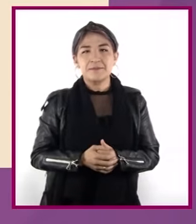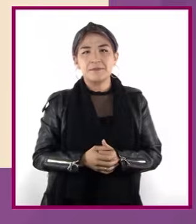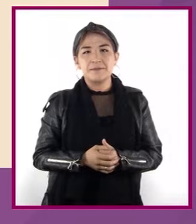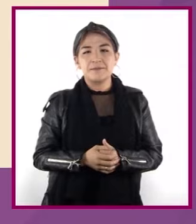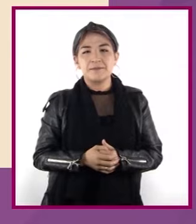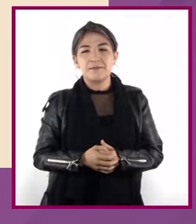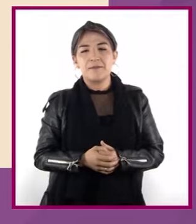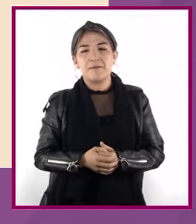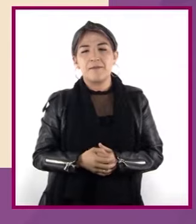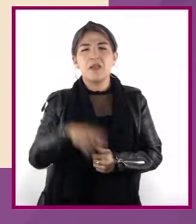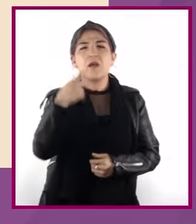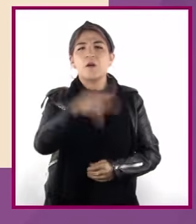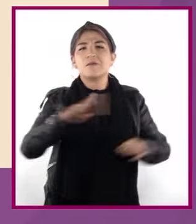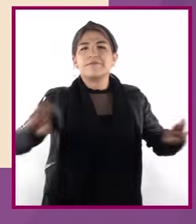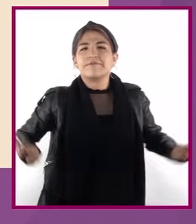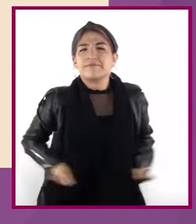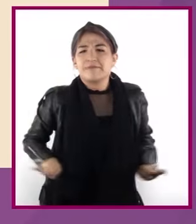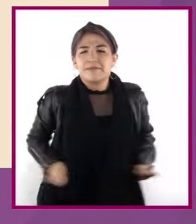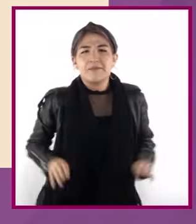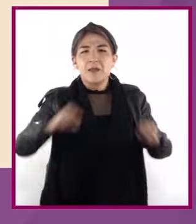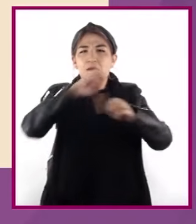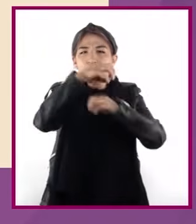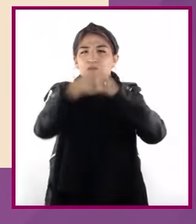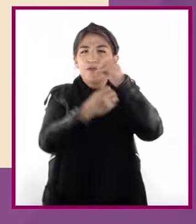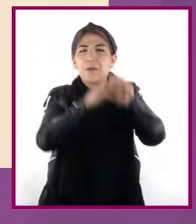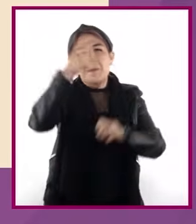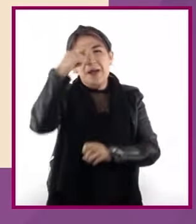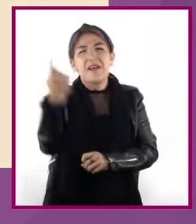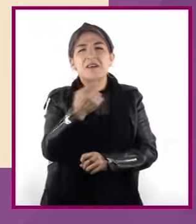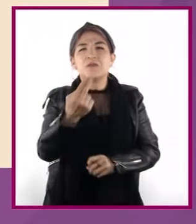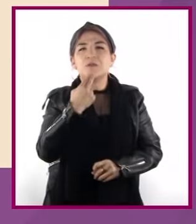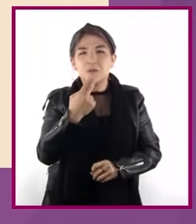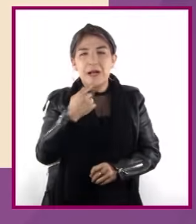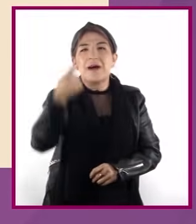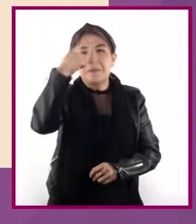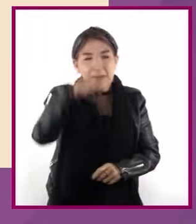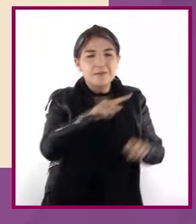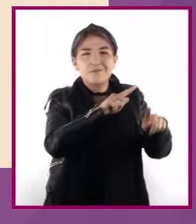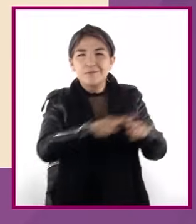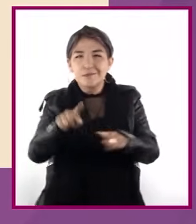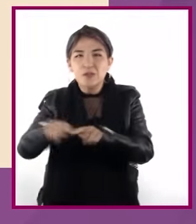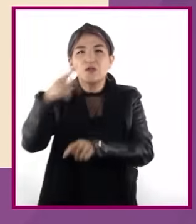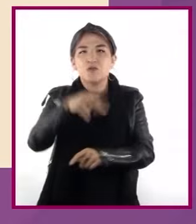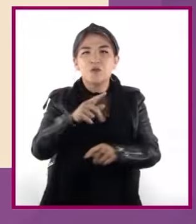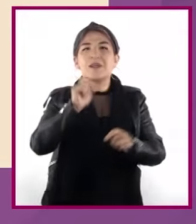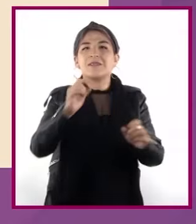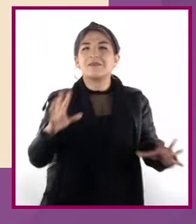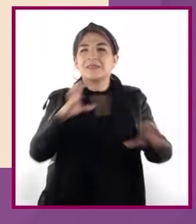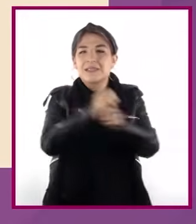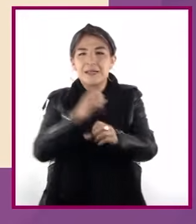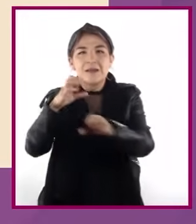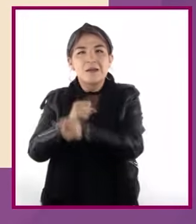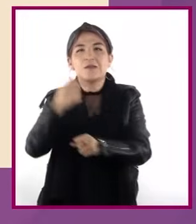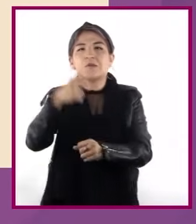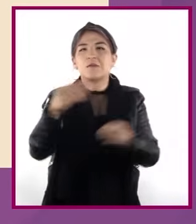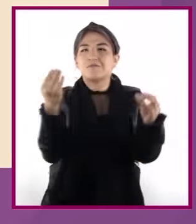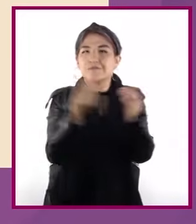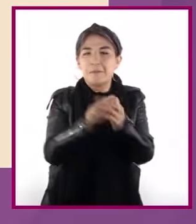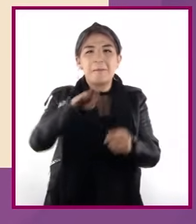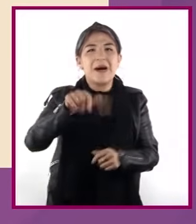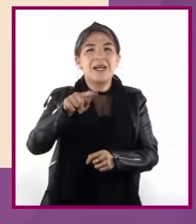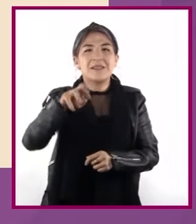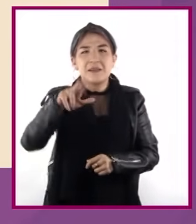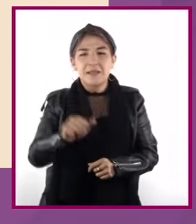El modelo de partículas es útil para explicar la diferencia entre los estados de agregación de la materia. En un sólido,